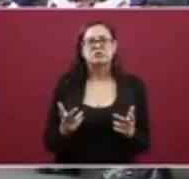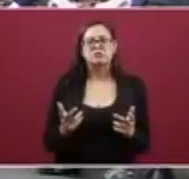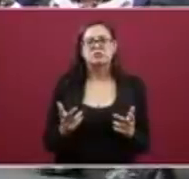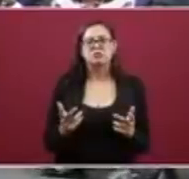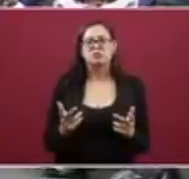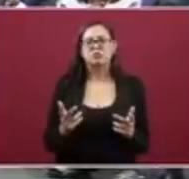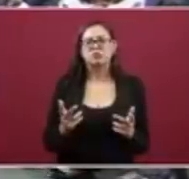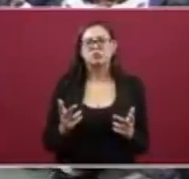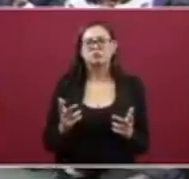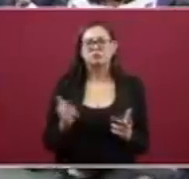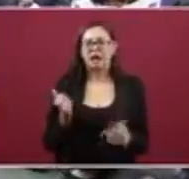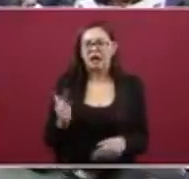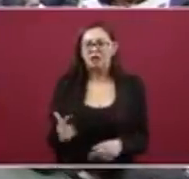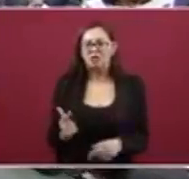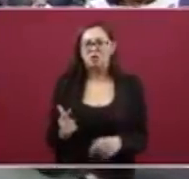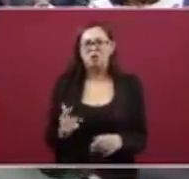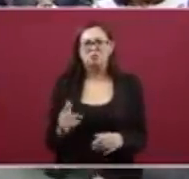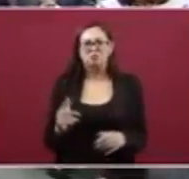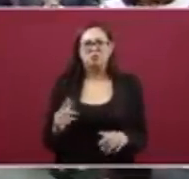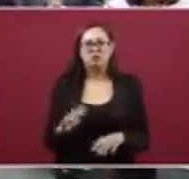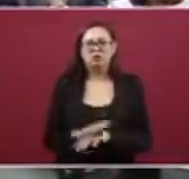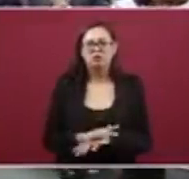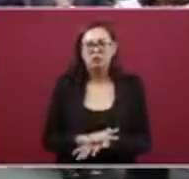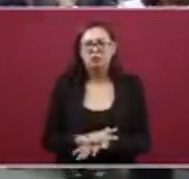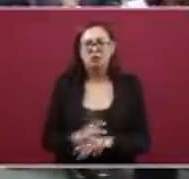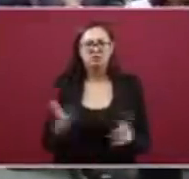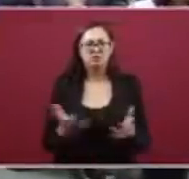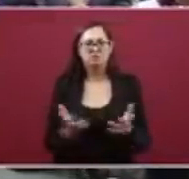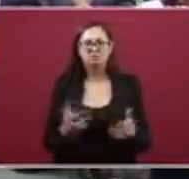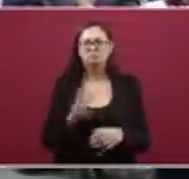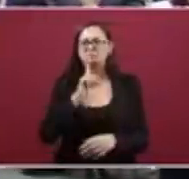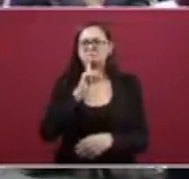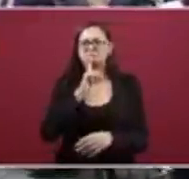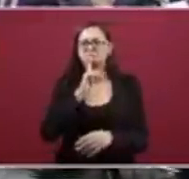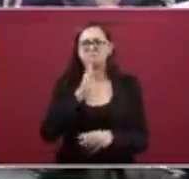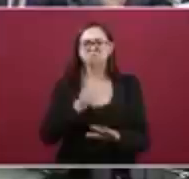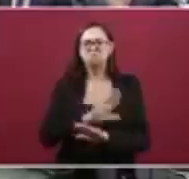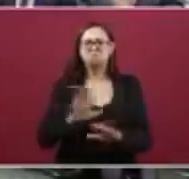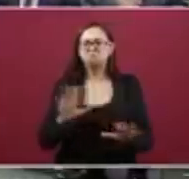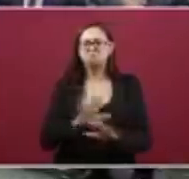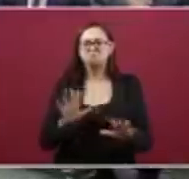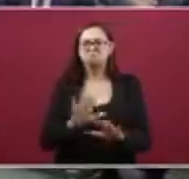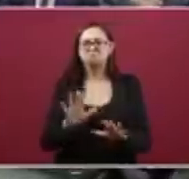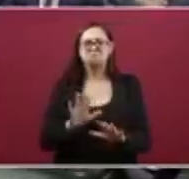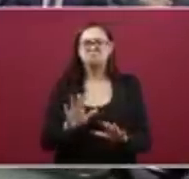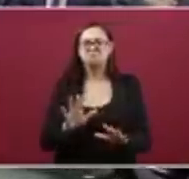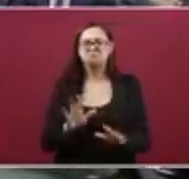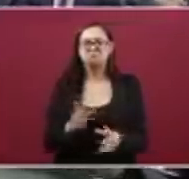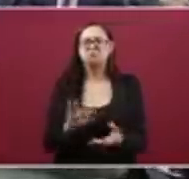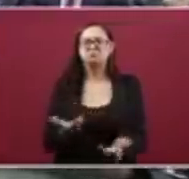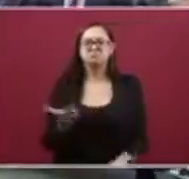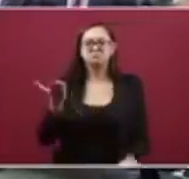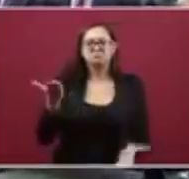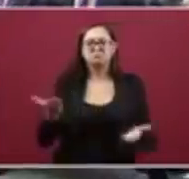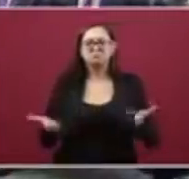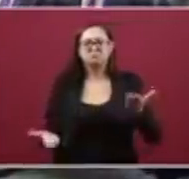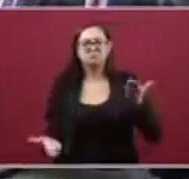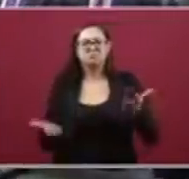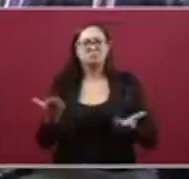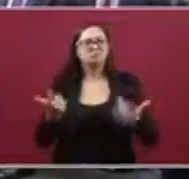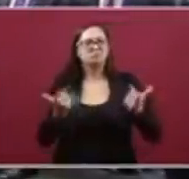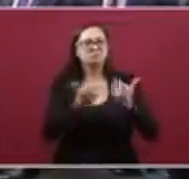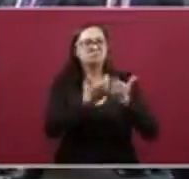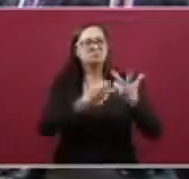ni lo haríamos bajo ninguna circunstancia los equilibrios macroeconómicos